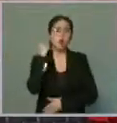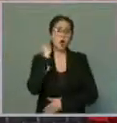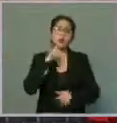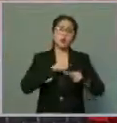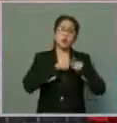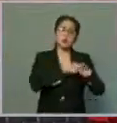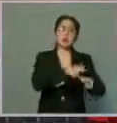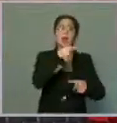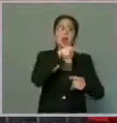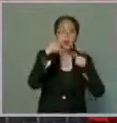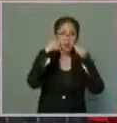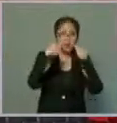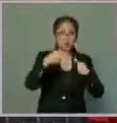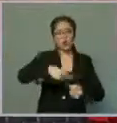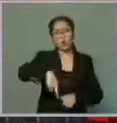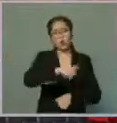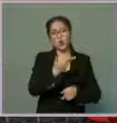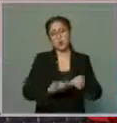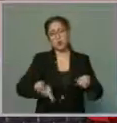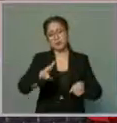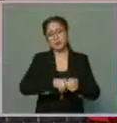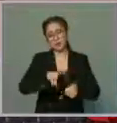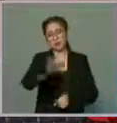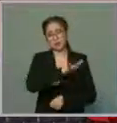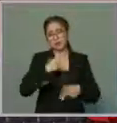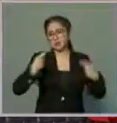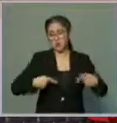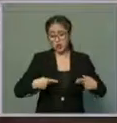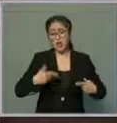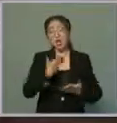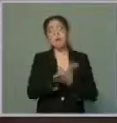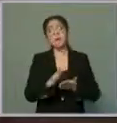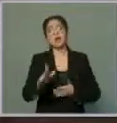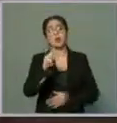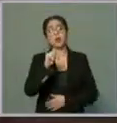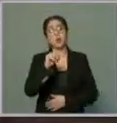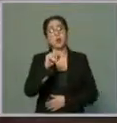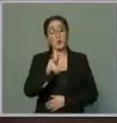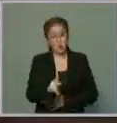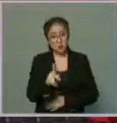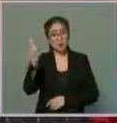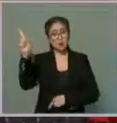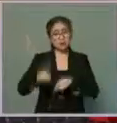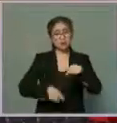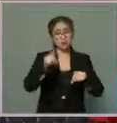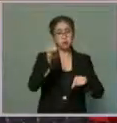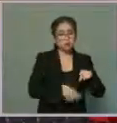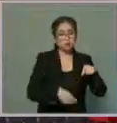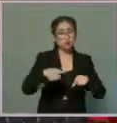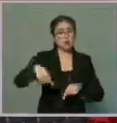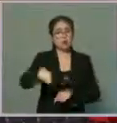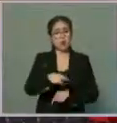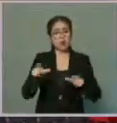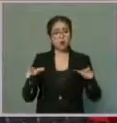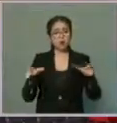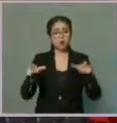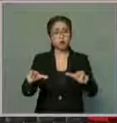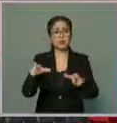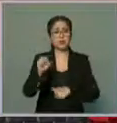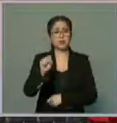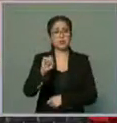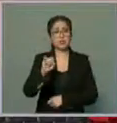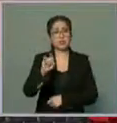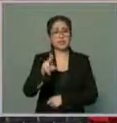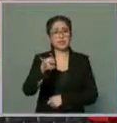Es importante también señalar que el presidente Trump también anunció la salida de las tropas que tienen Estados Unidos en Siria, lo cual